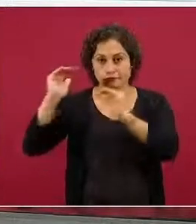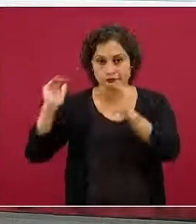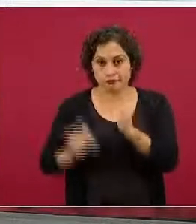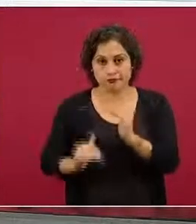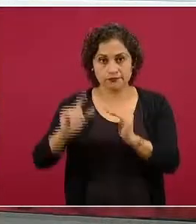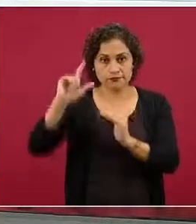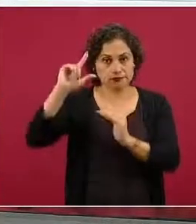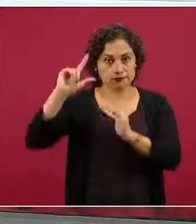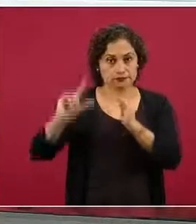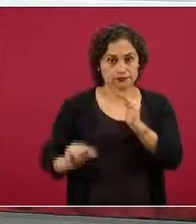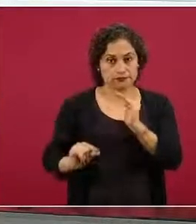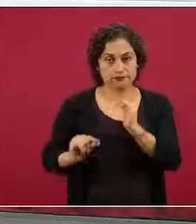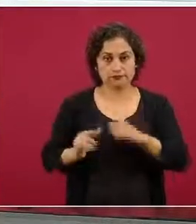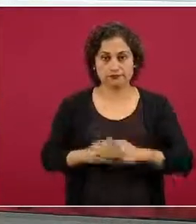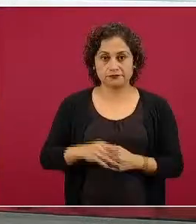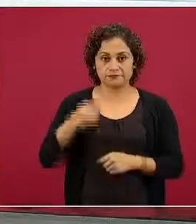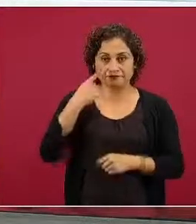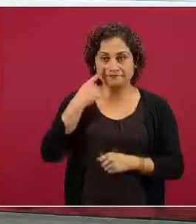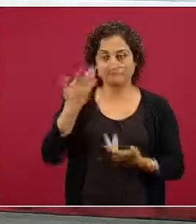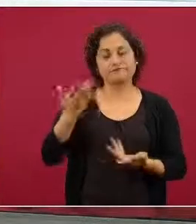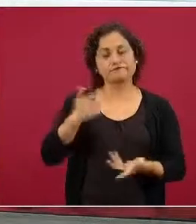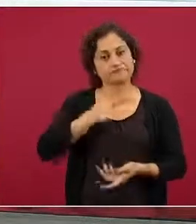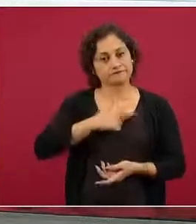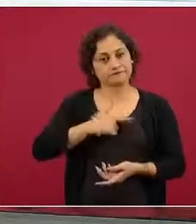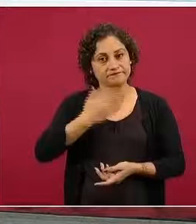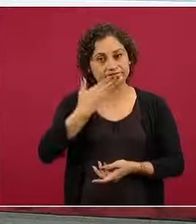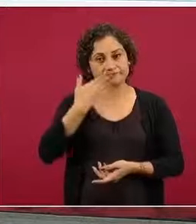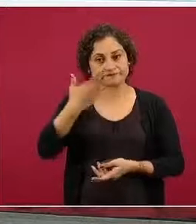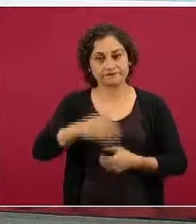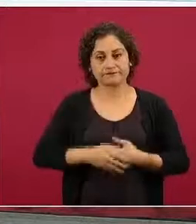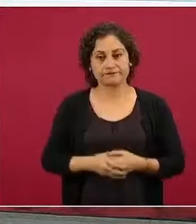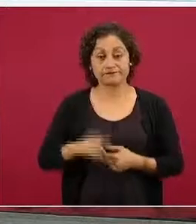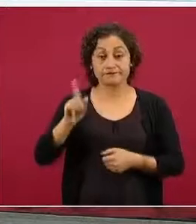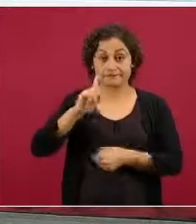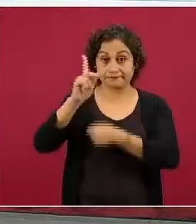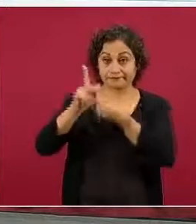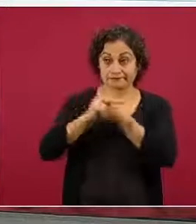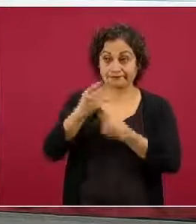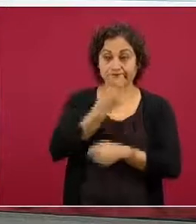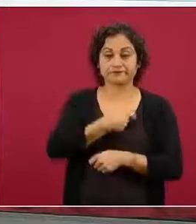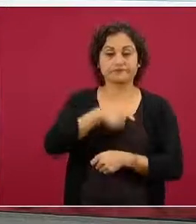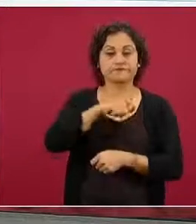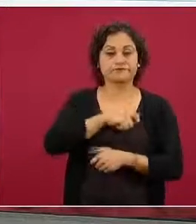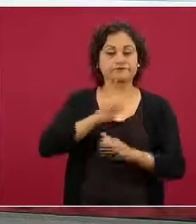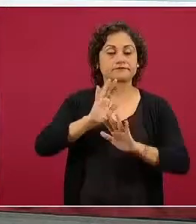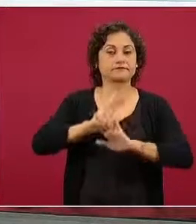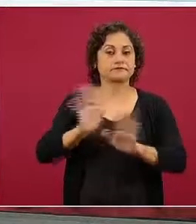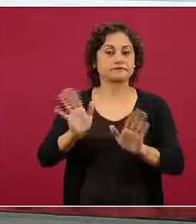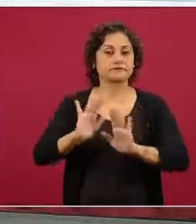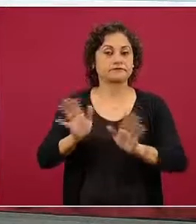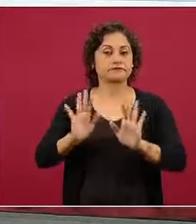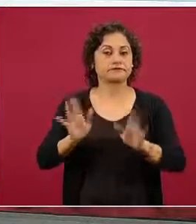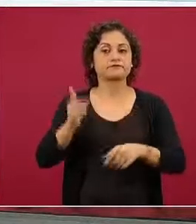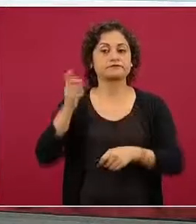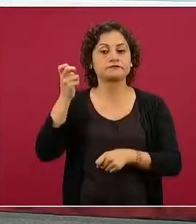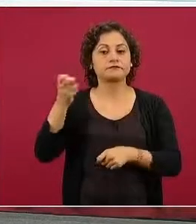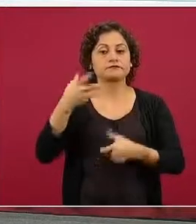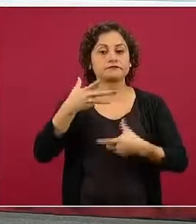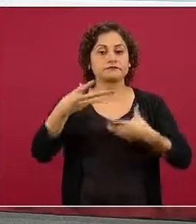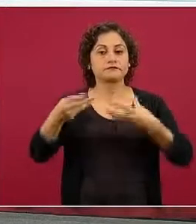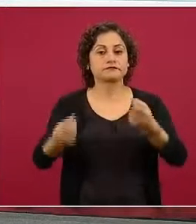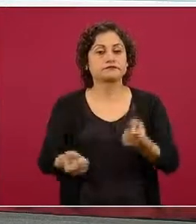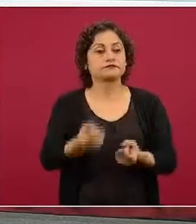Nos da mucho gusto también que el país de España, que está clasificado como transmisión